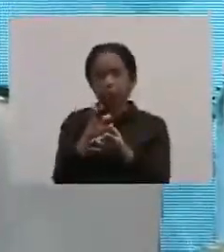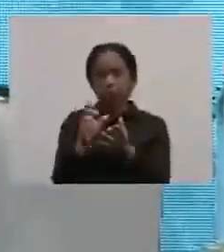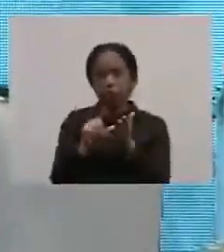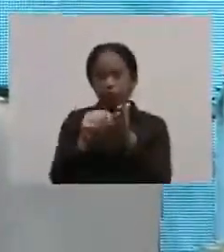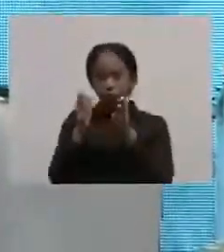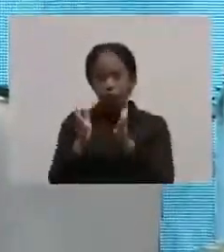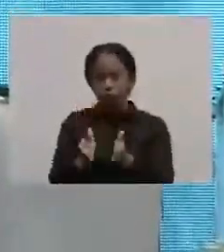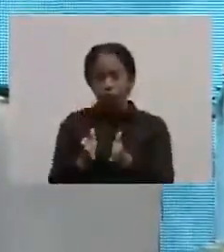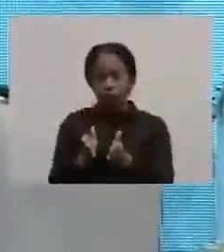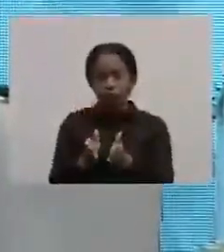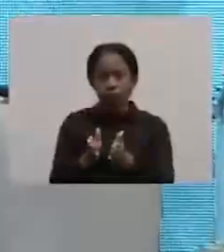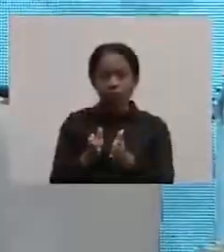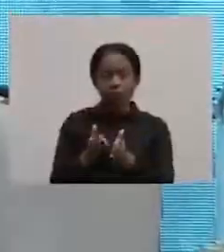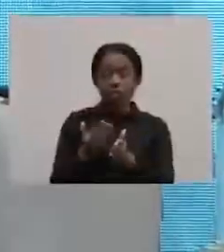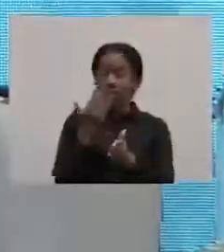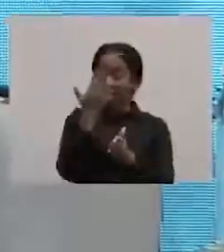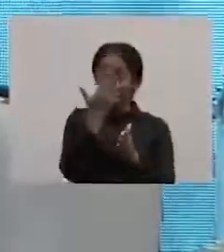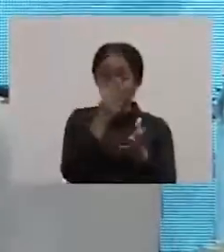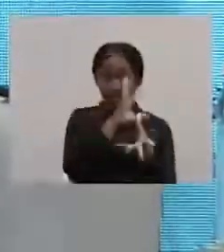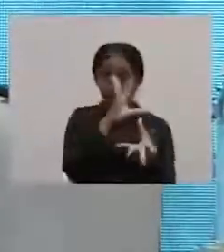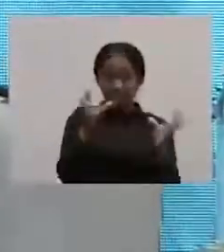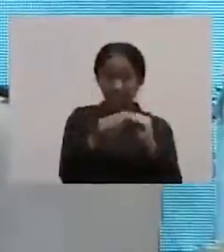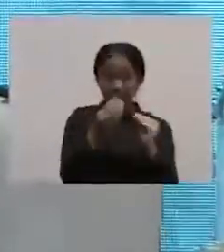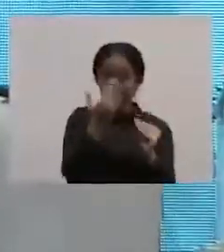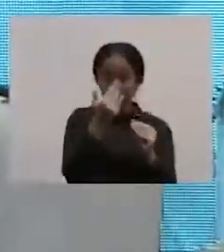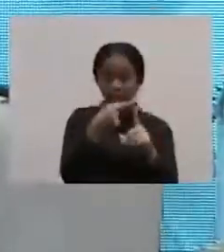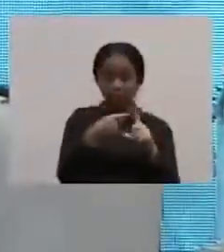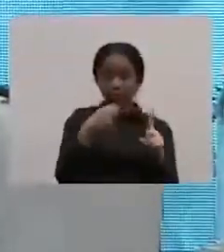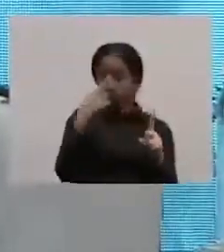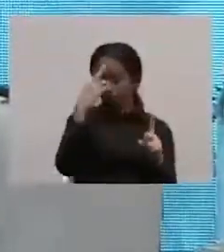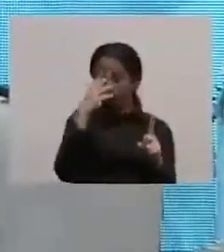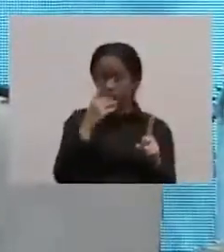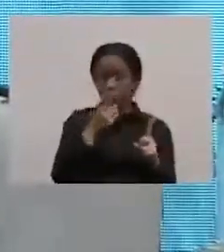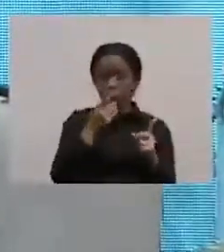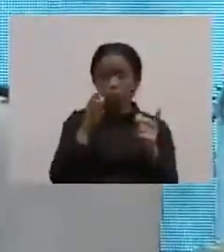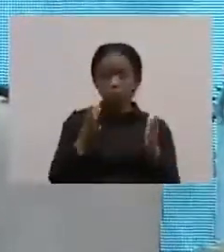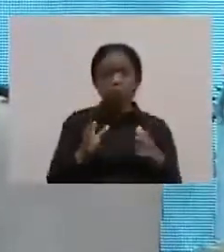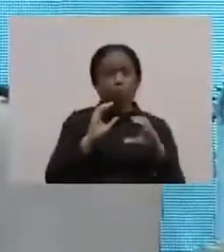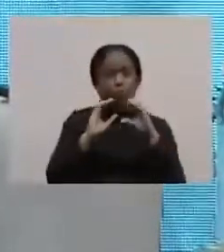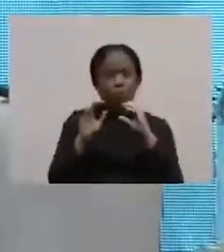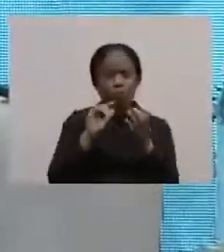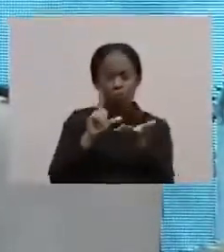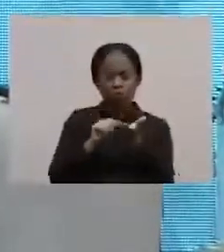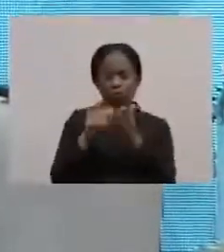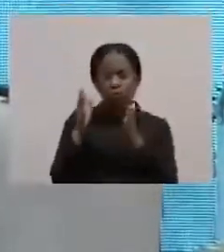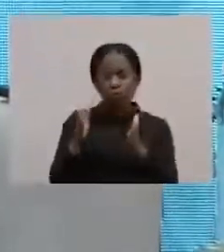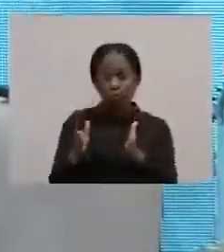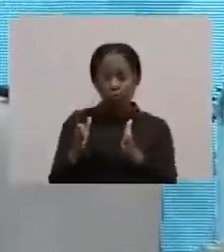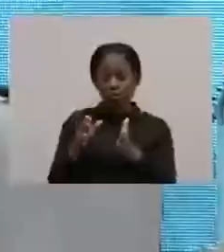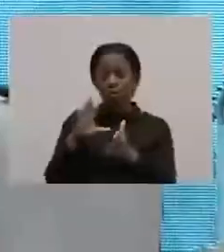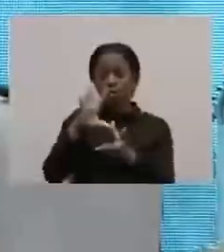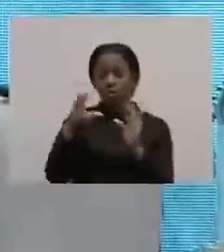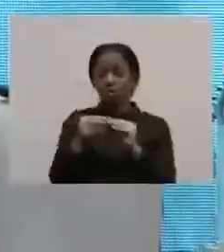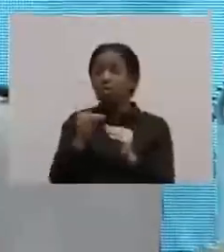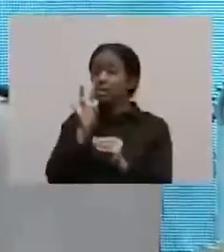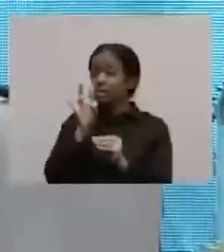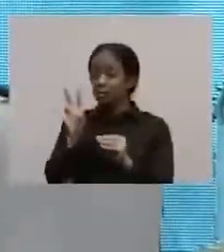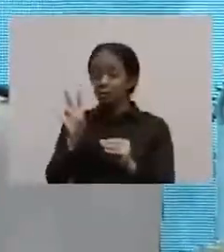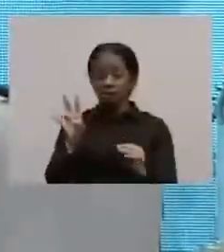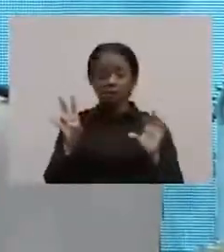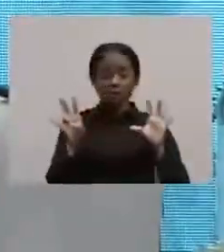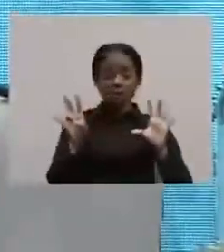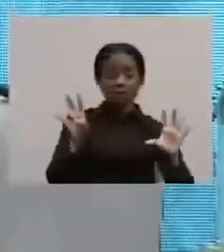Según Alexa, de las 15 páginas dominicanas más visitadas, 7 son periodísticas,